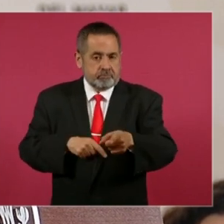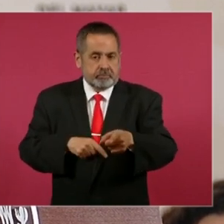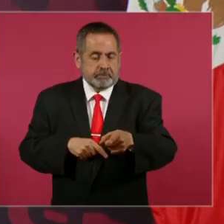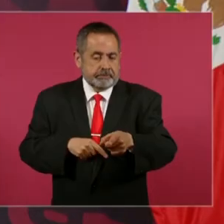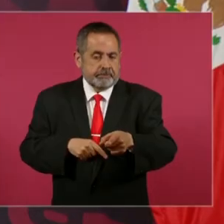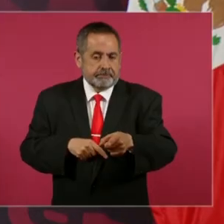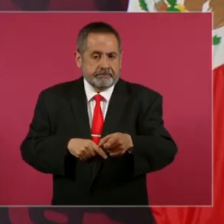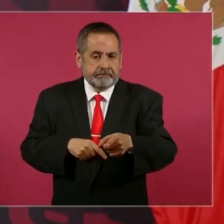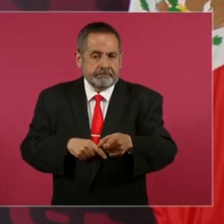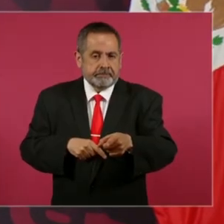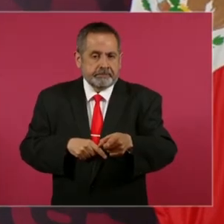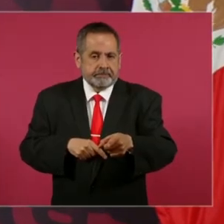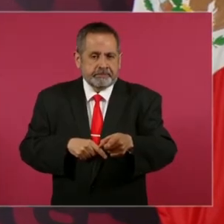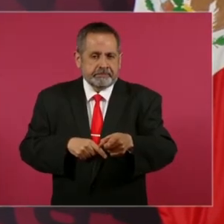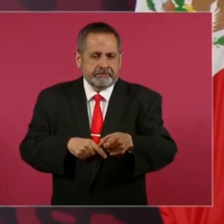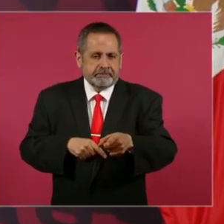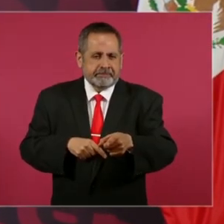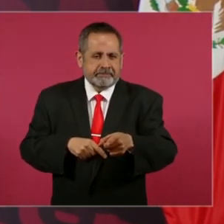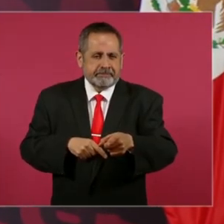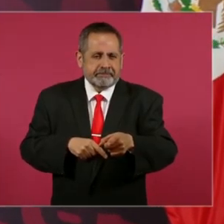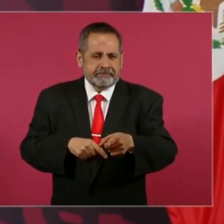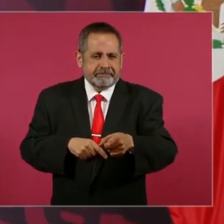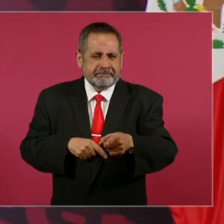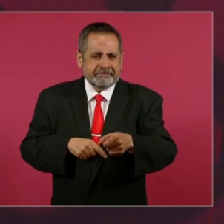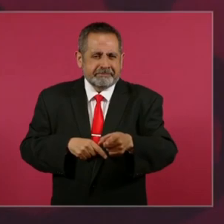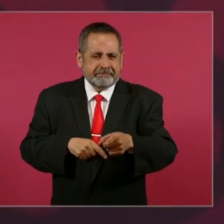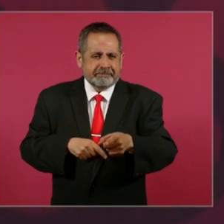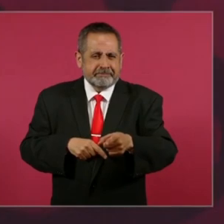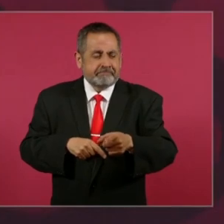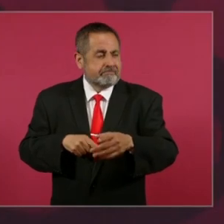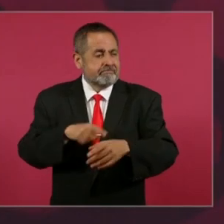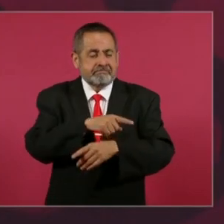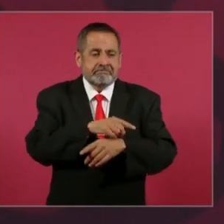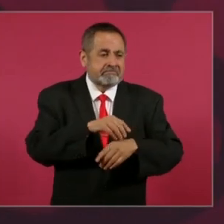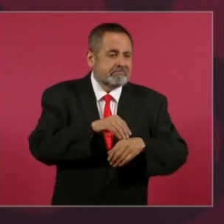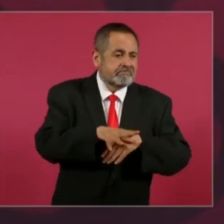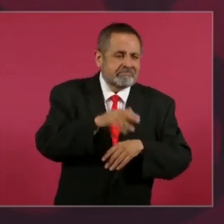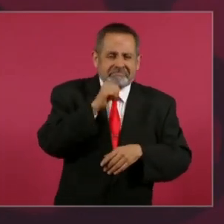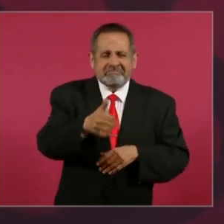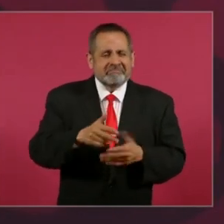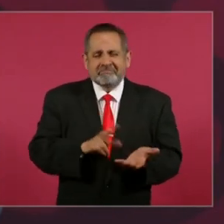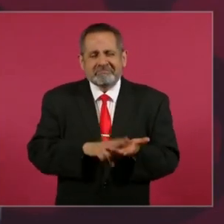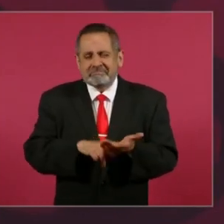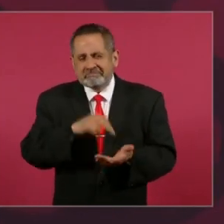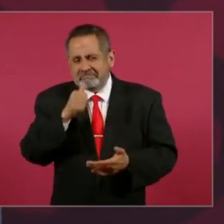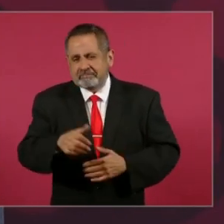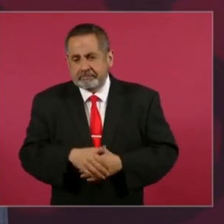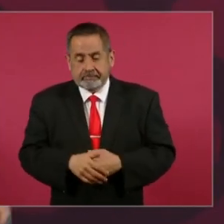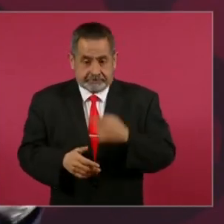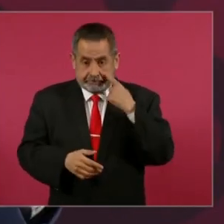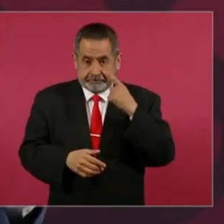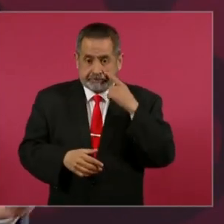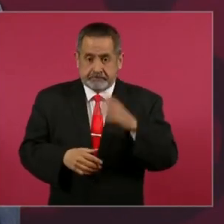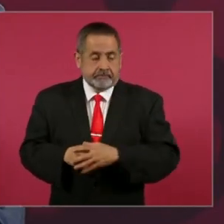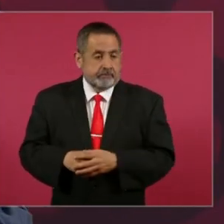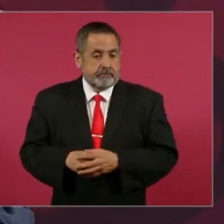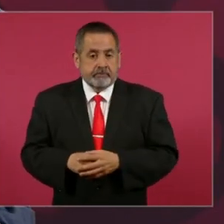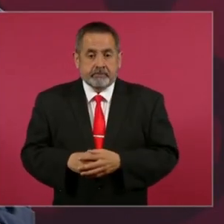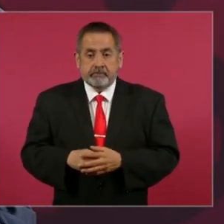menos influencia. Es que además vale lo mismo un